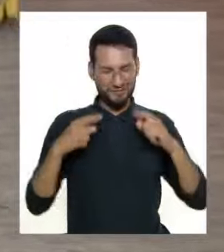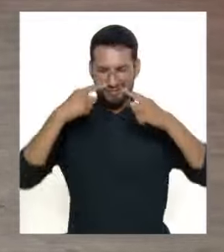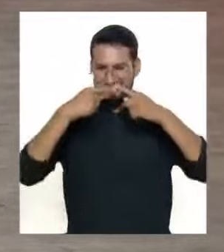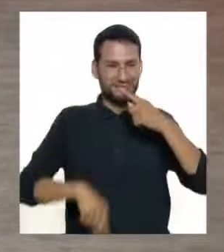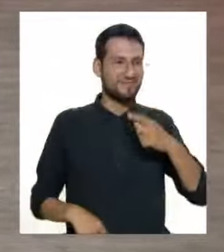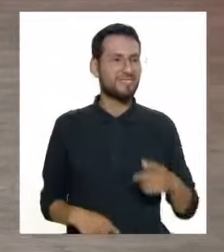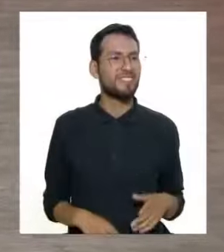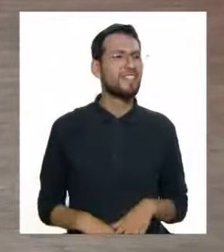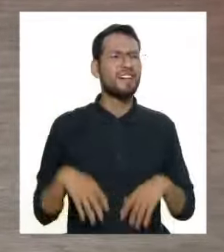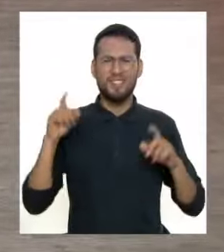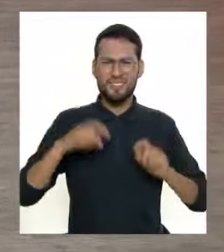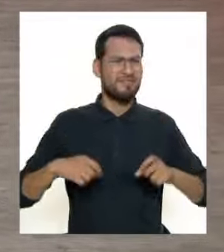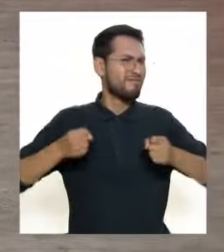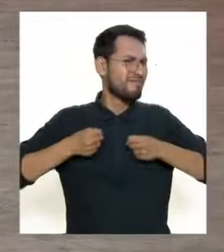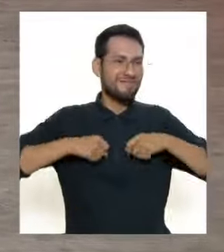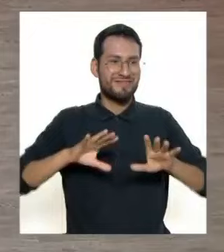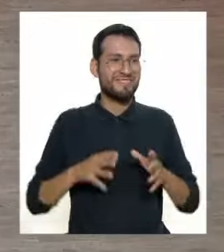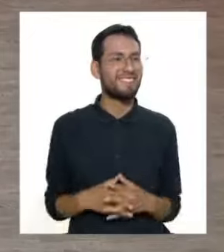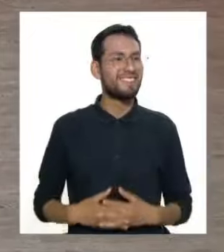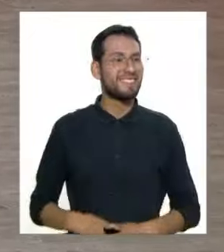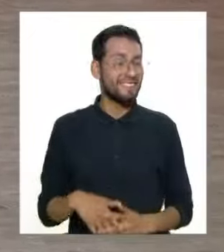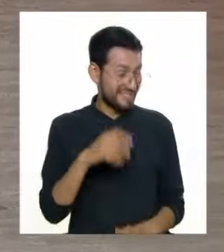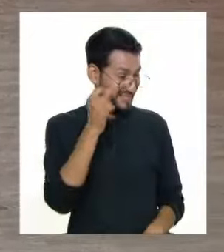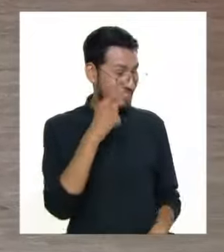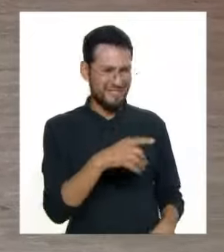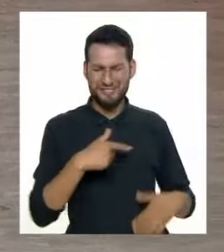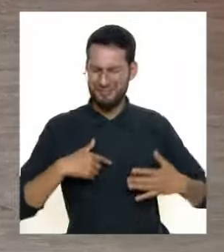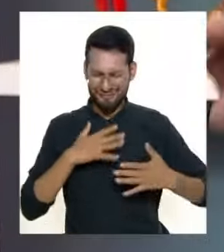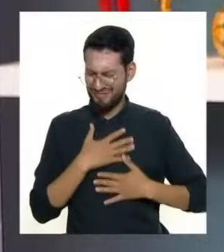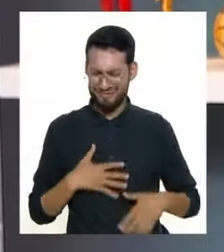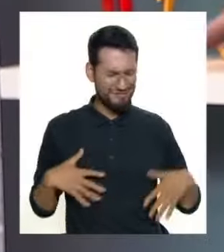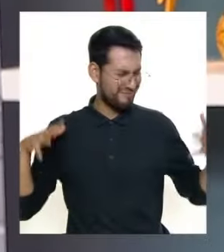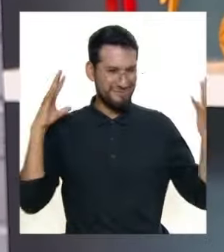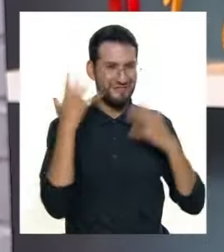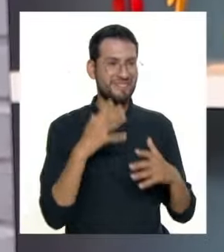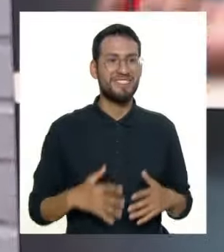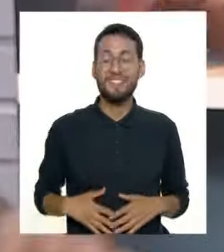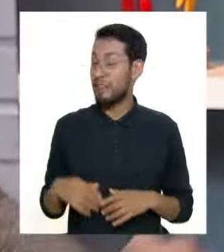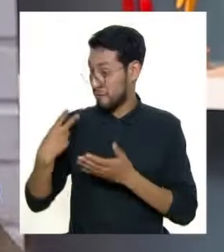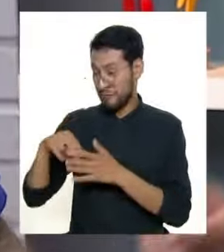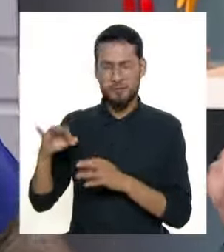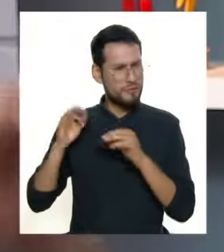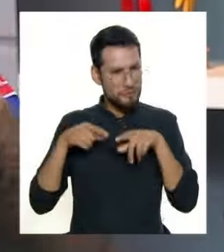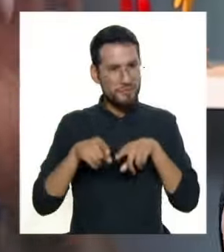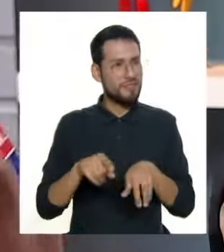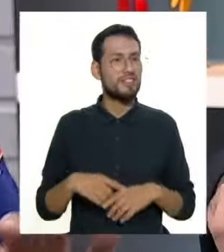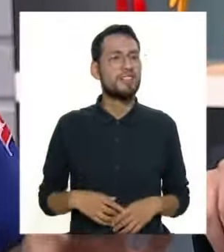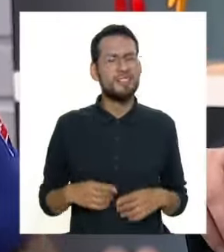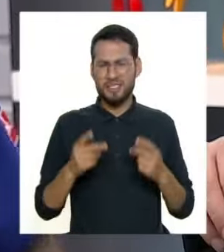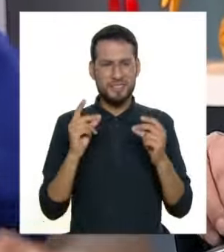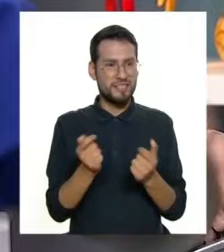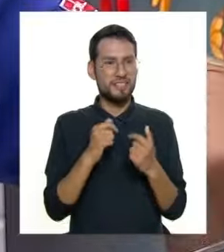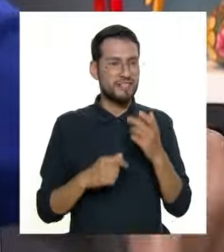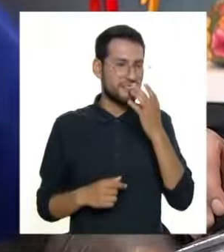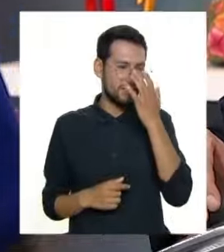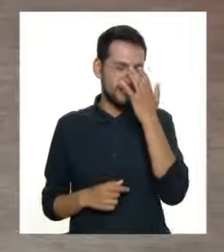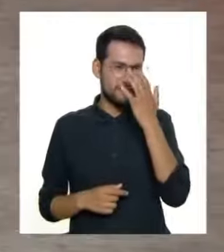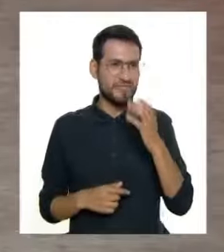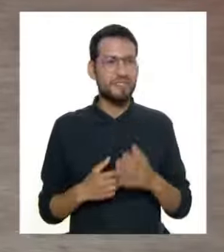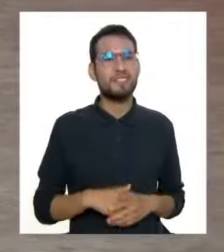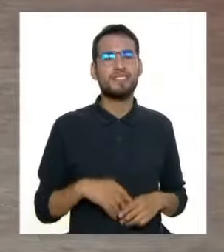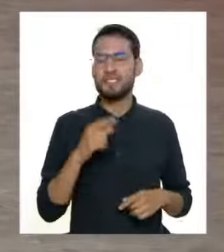sea, todo lo tienes que dejar aquí. Ya. ¿Entiendes? Un movimiento, pero tiene que ser fuerte. ¿Bailamos al mismo tiempo? Al mismo tiempo. Sí. Es rápido. Sí. Ya. Son dos